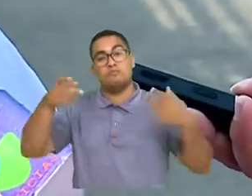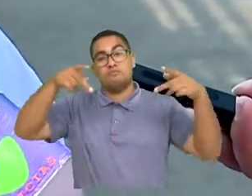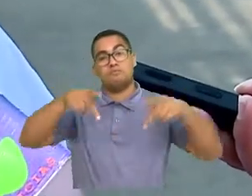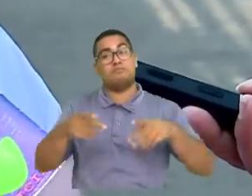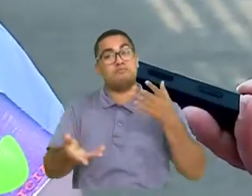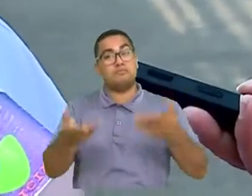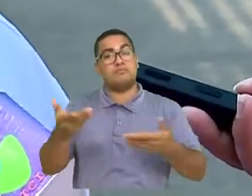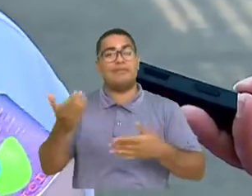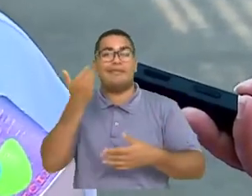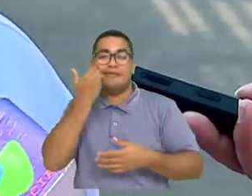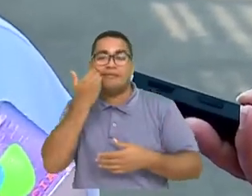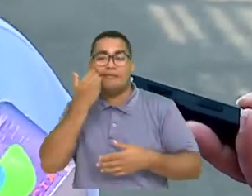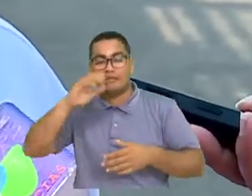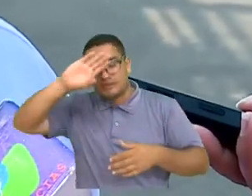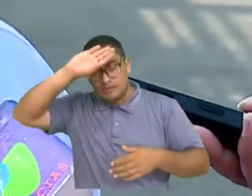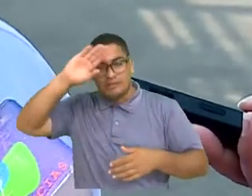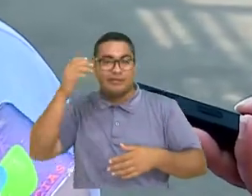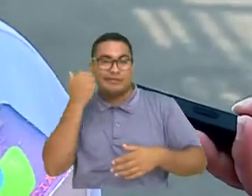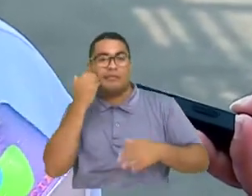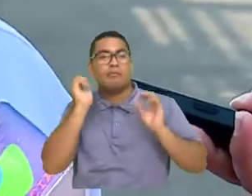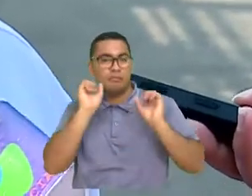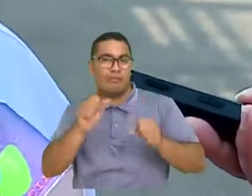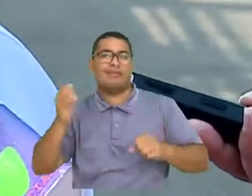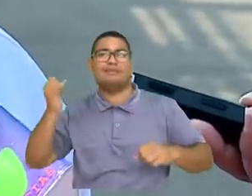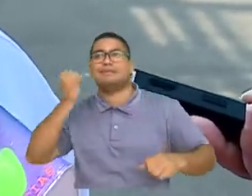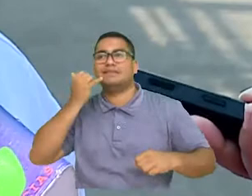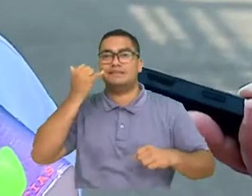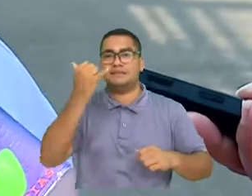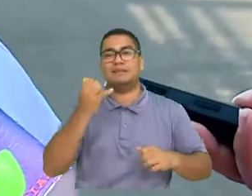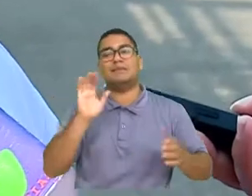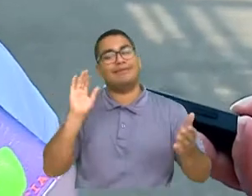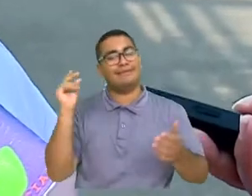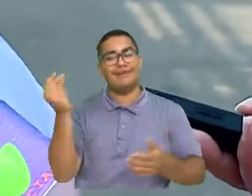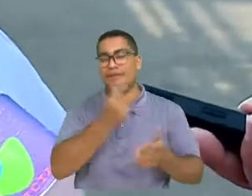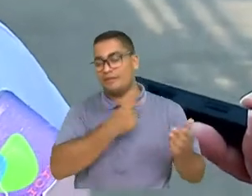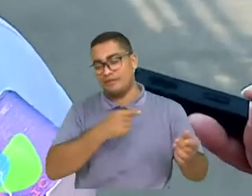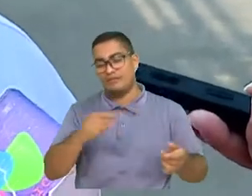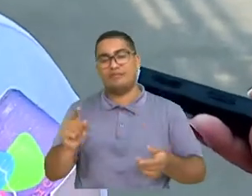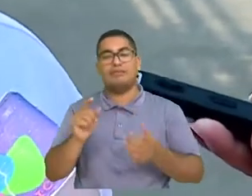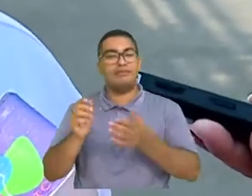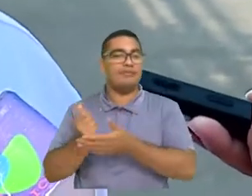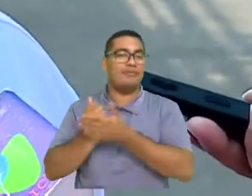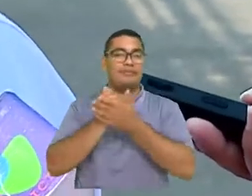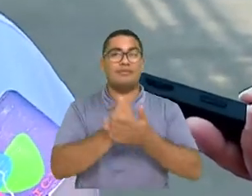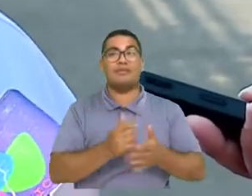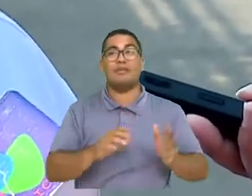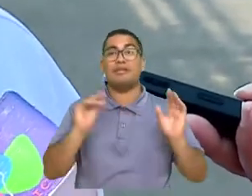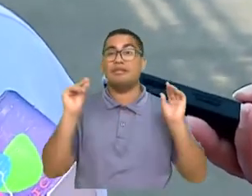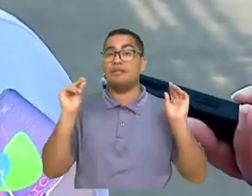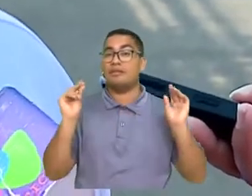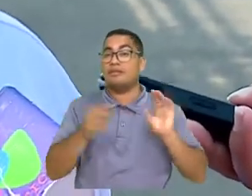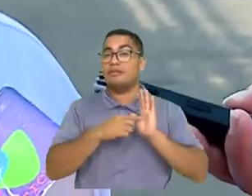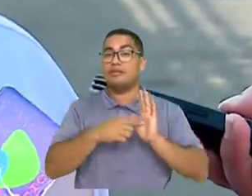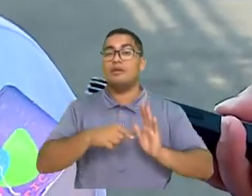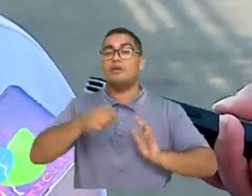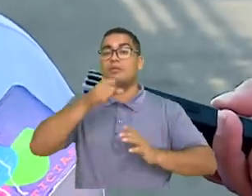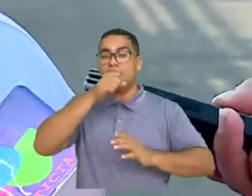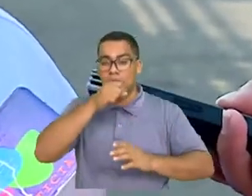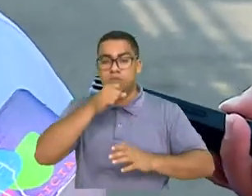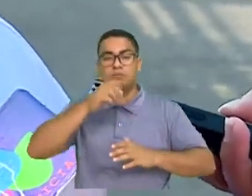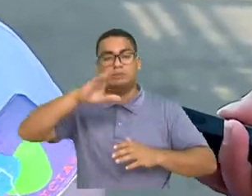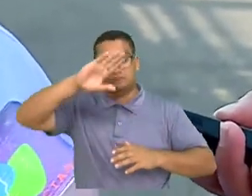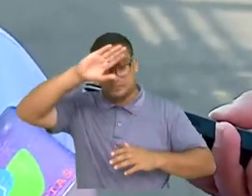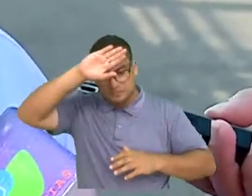sentir con la sintomatología. Acudir a la unidad de salud más cercana en cualquier momento de tos,